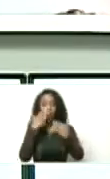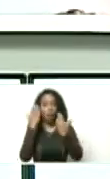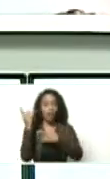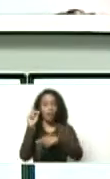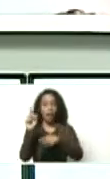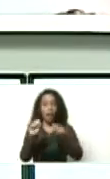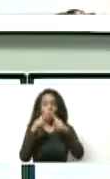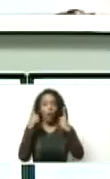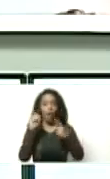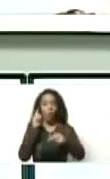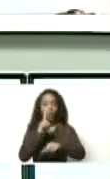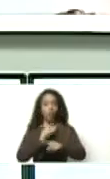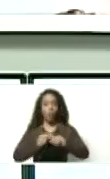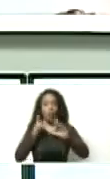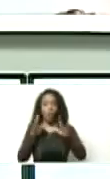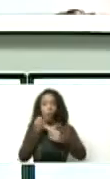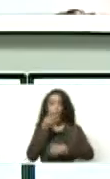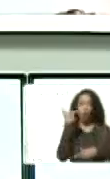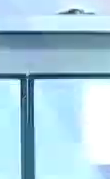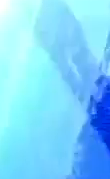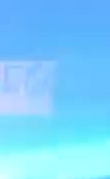el 1x10 del buen gobierno.